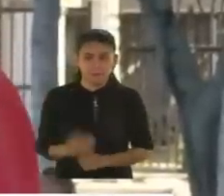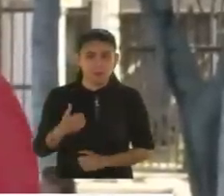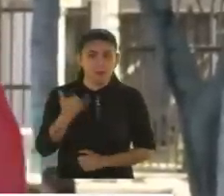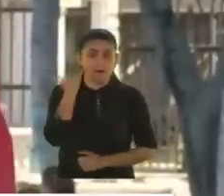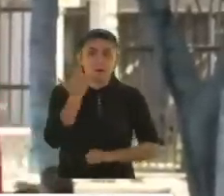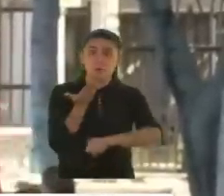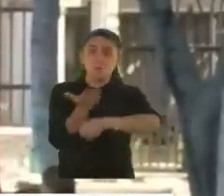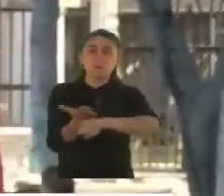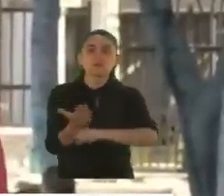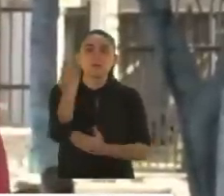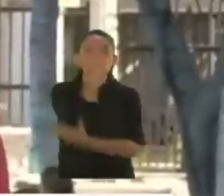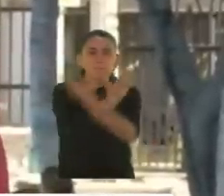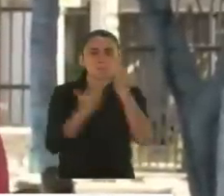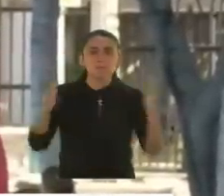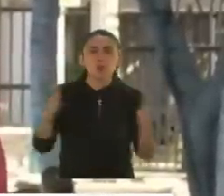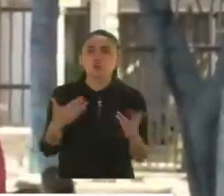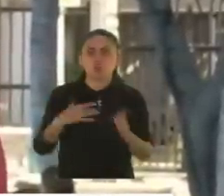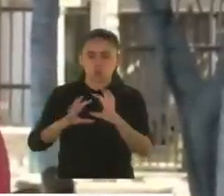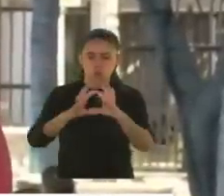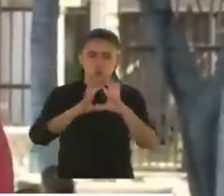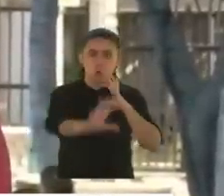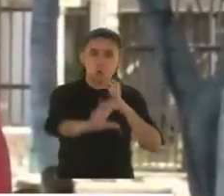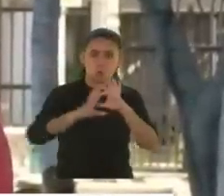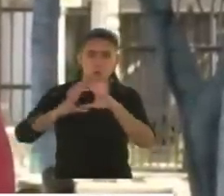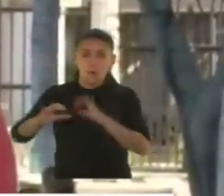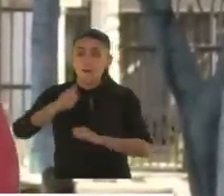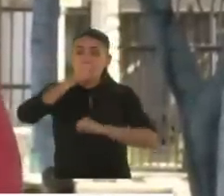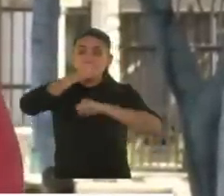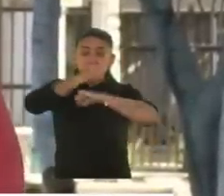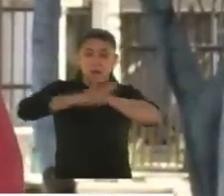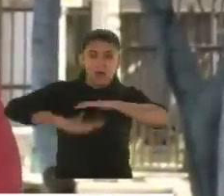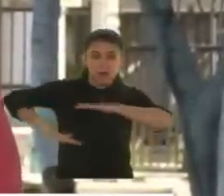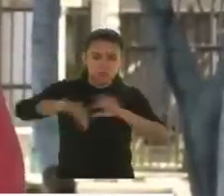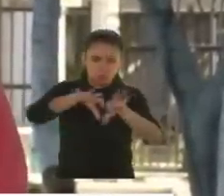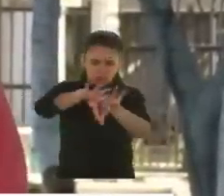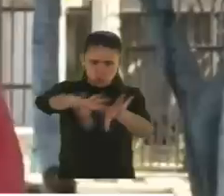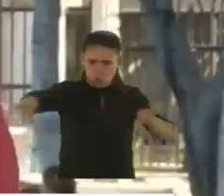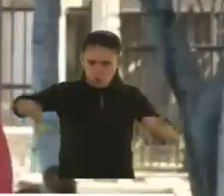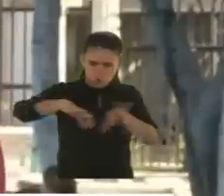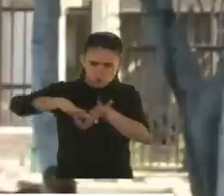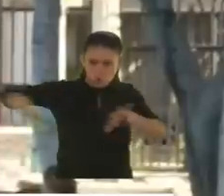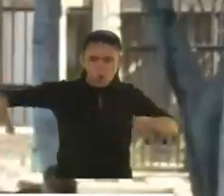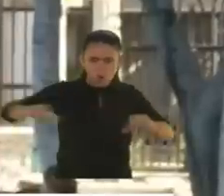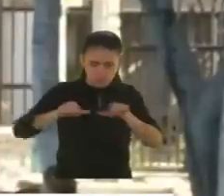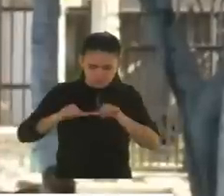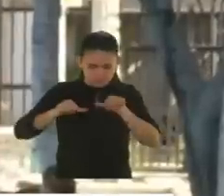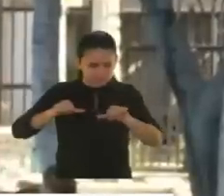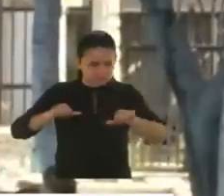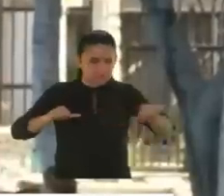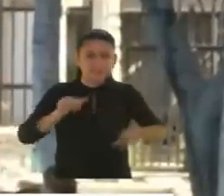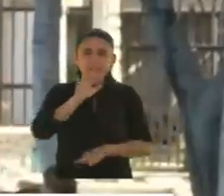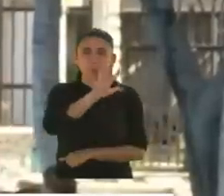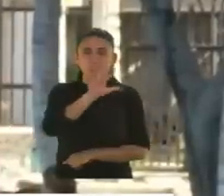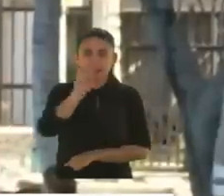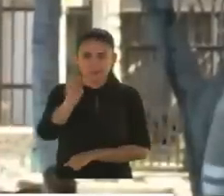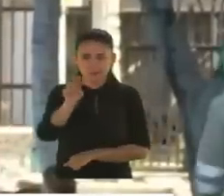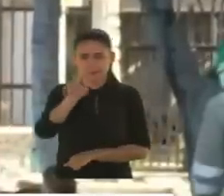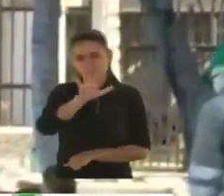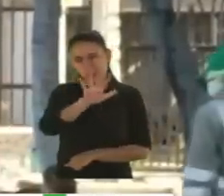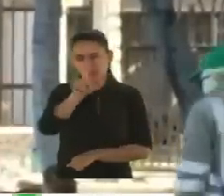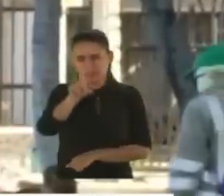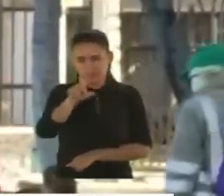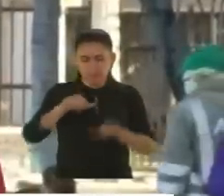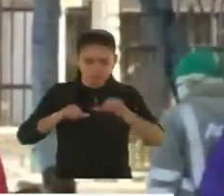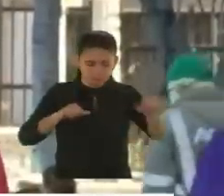es colocar unos geotubos dentro del mar en 56 metros lineales, traer 3.000 metros cúbicos de